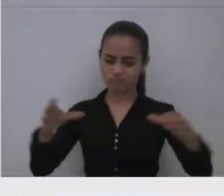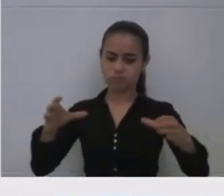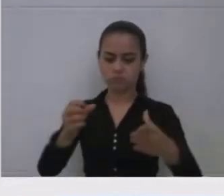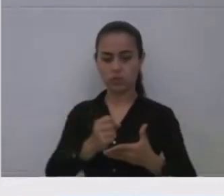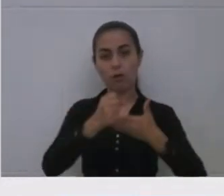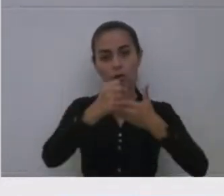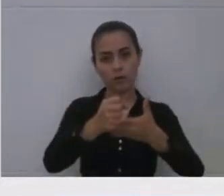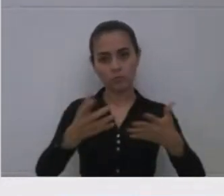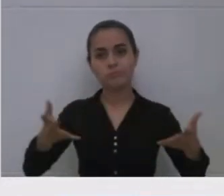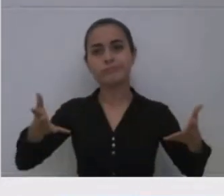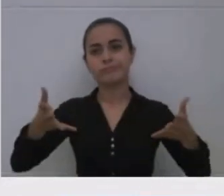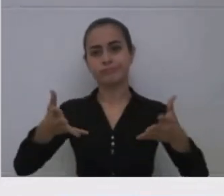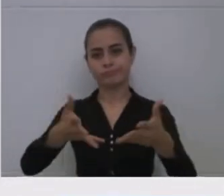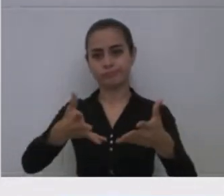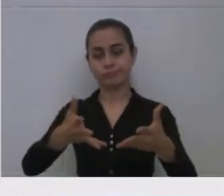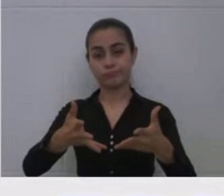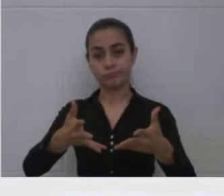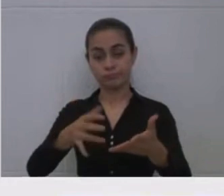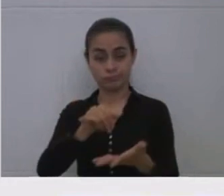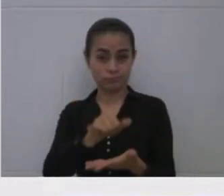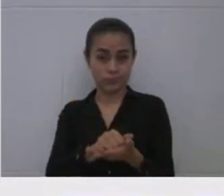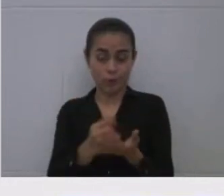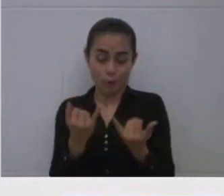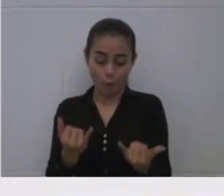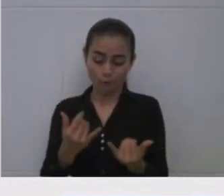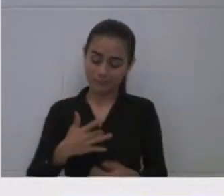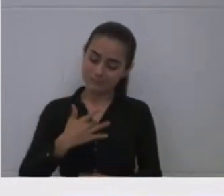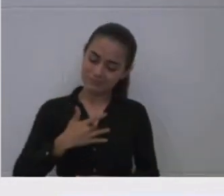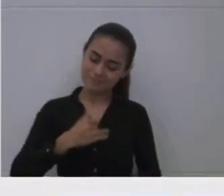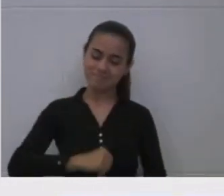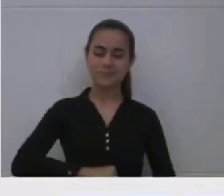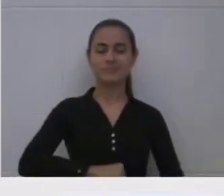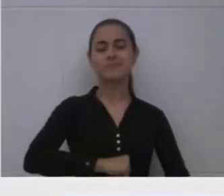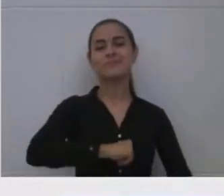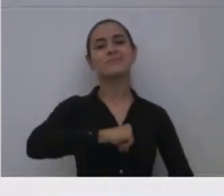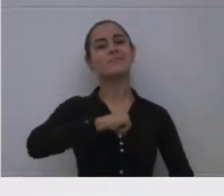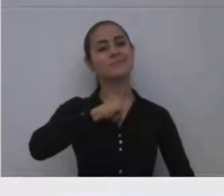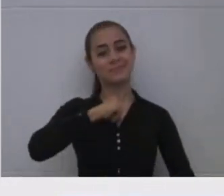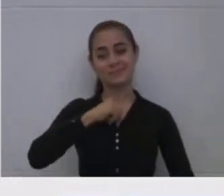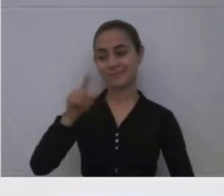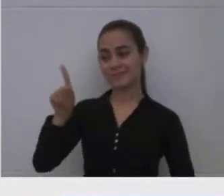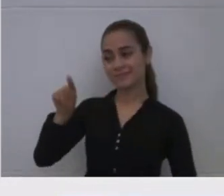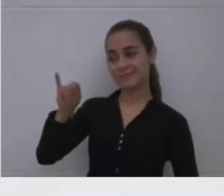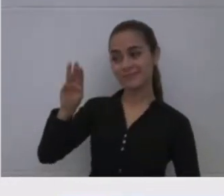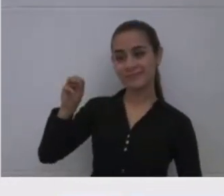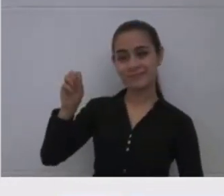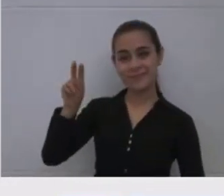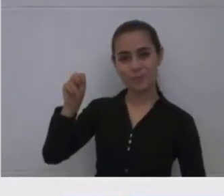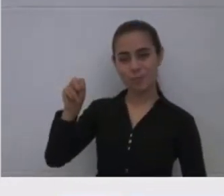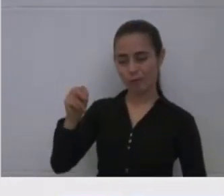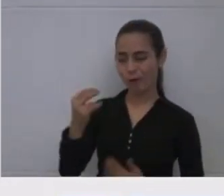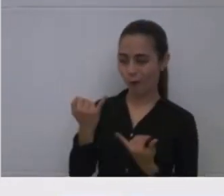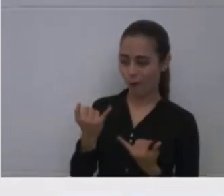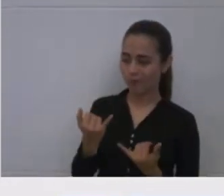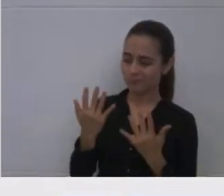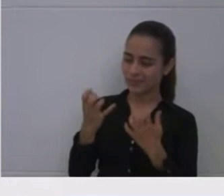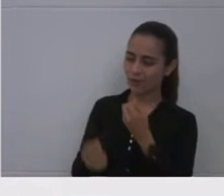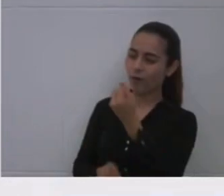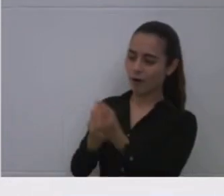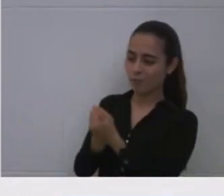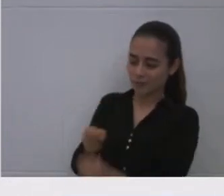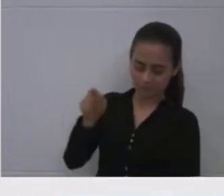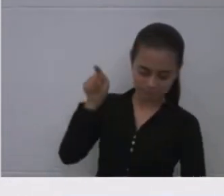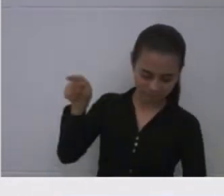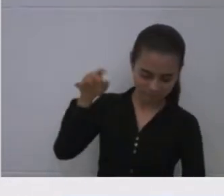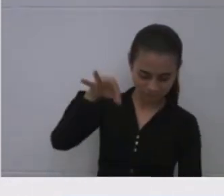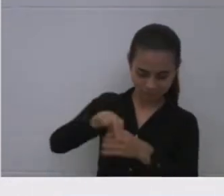Y yo me siento muy orgulloso hoy de poder manifestarle a Simón, yo quiero votar hoy por usted. Yo quiero hoy